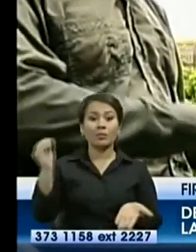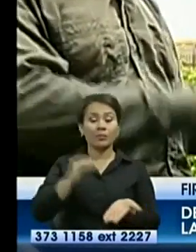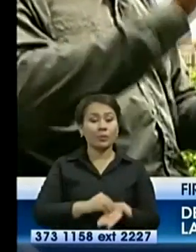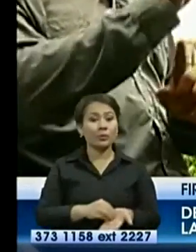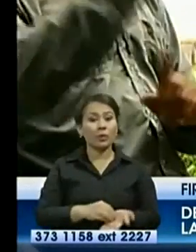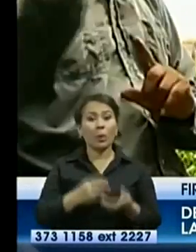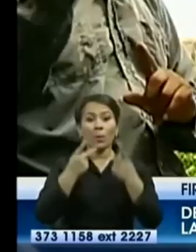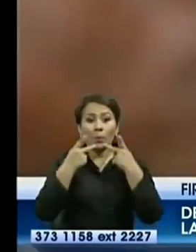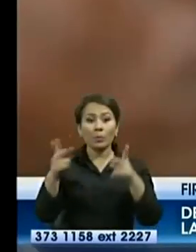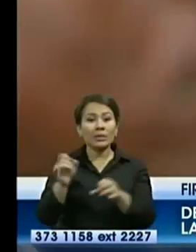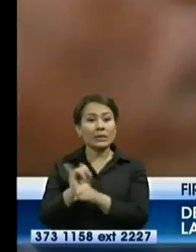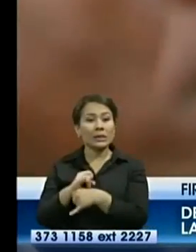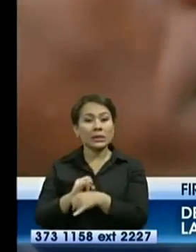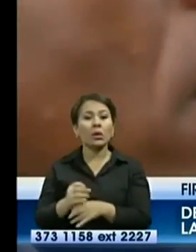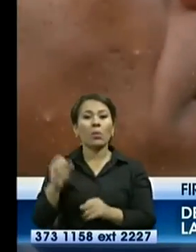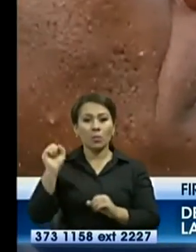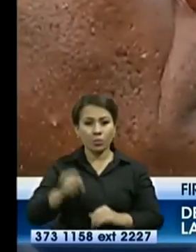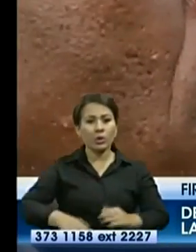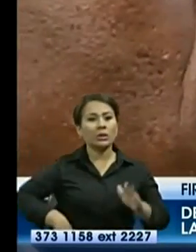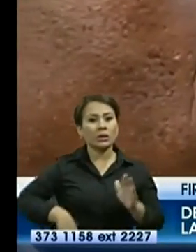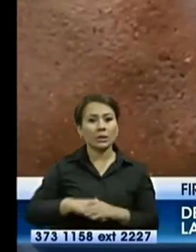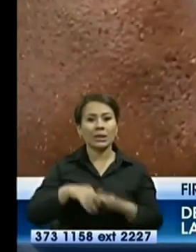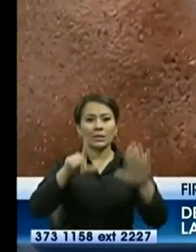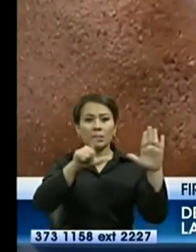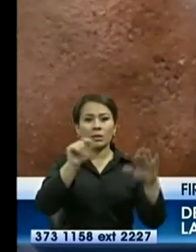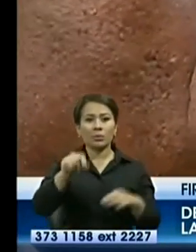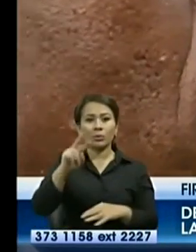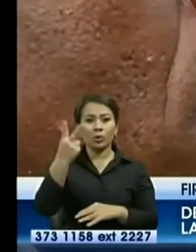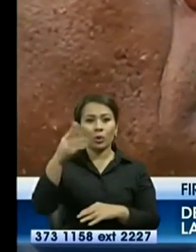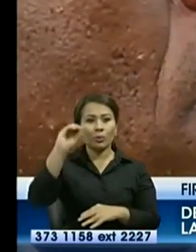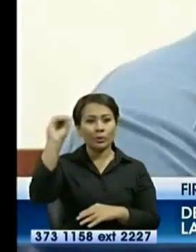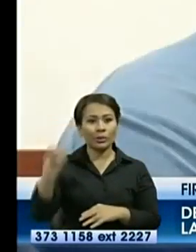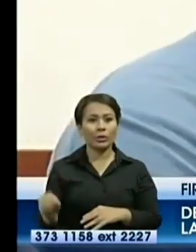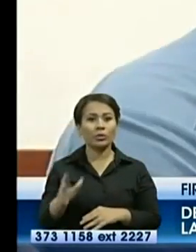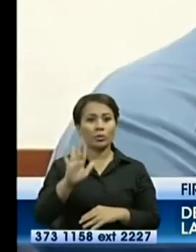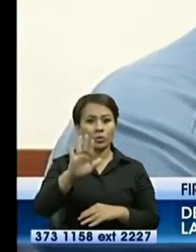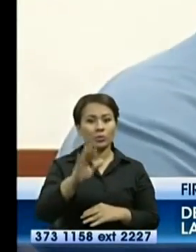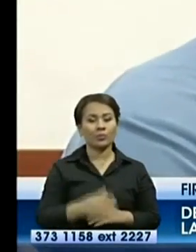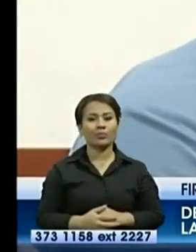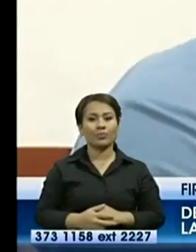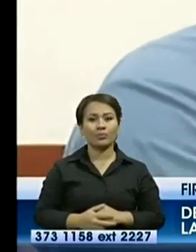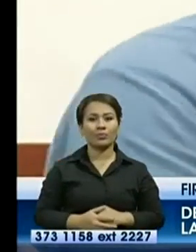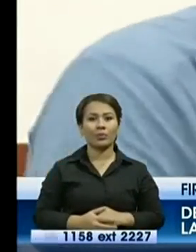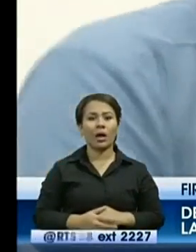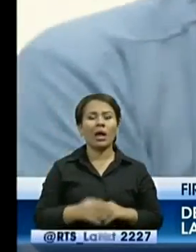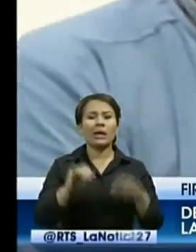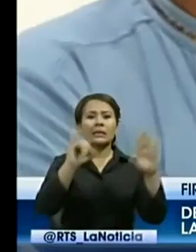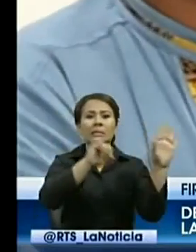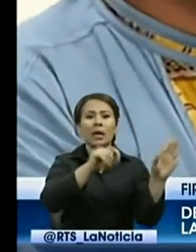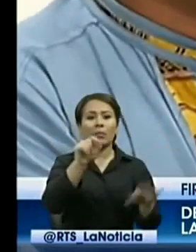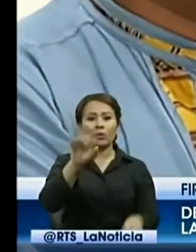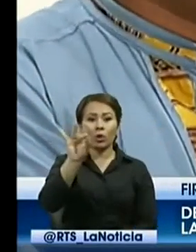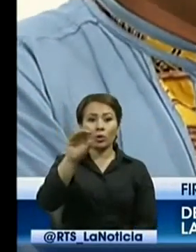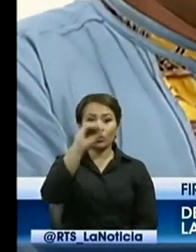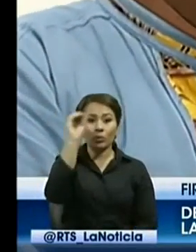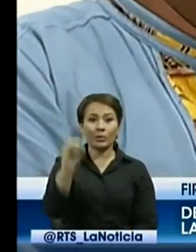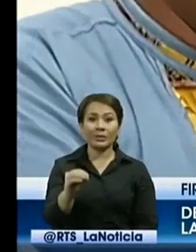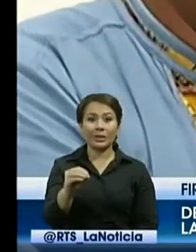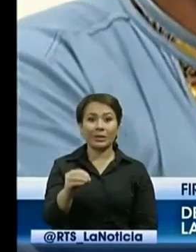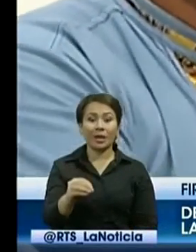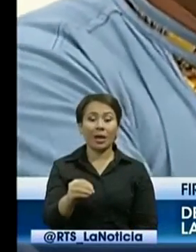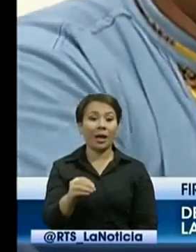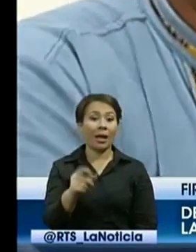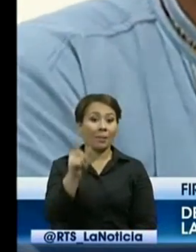públicas, procuren cubrir el 7.2% de su nómina. Solamente el 6.8% de la población económicamente